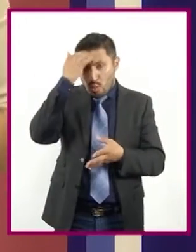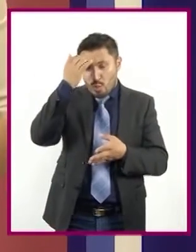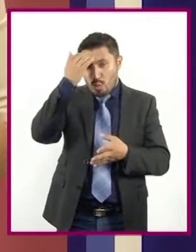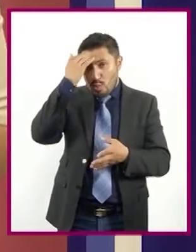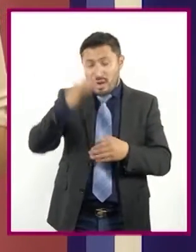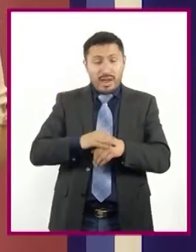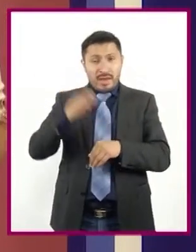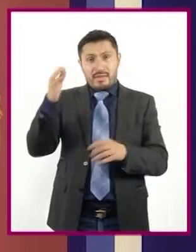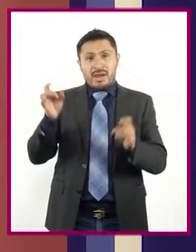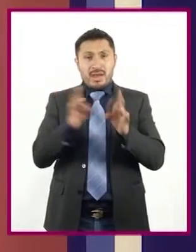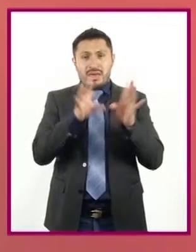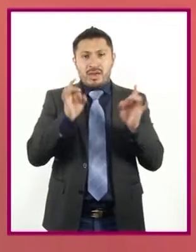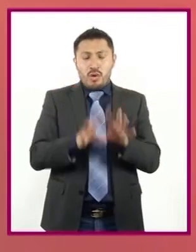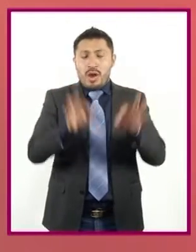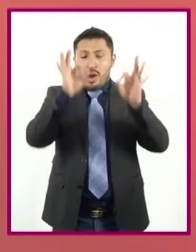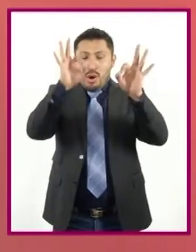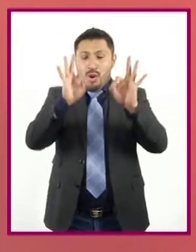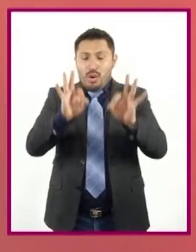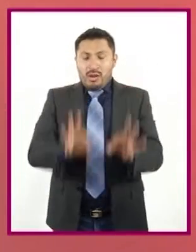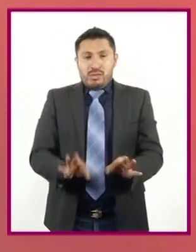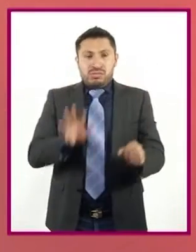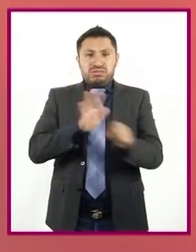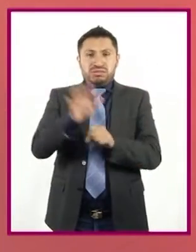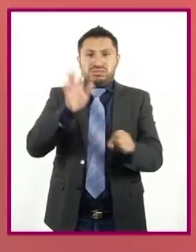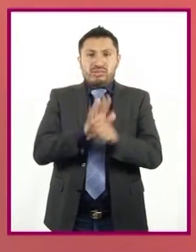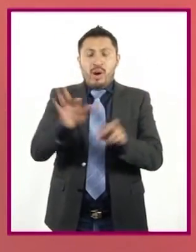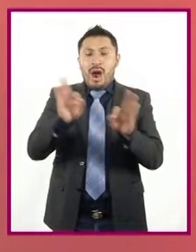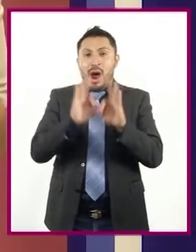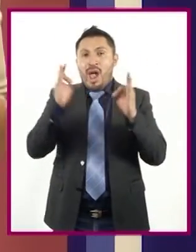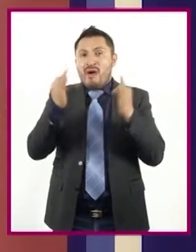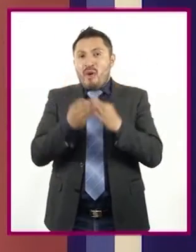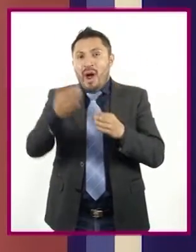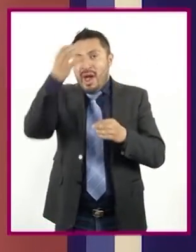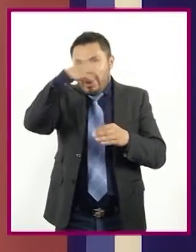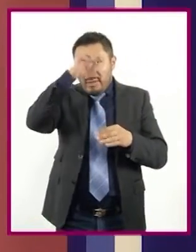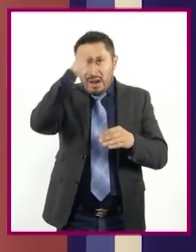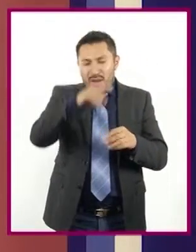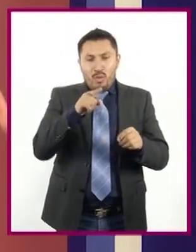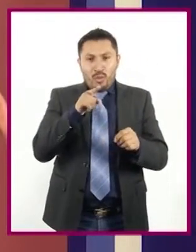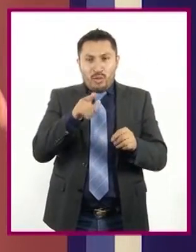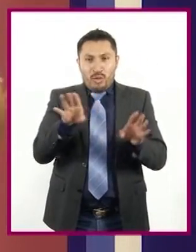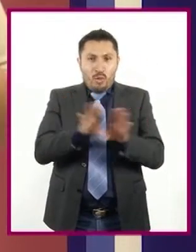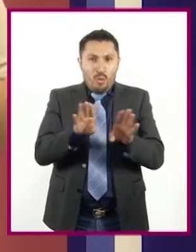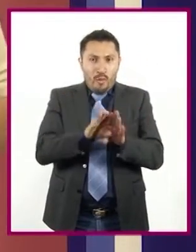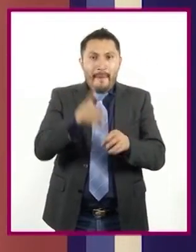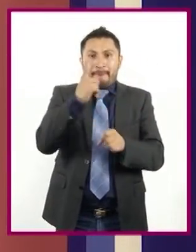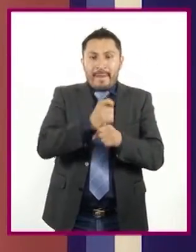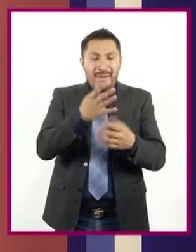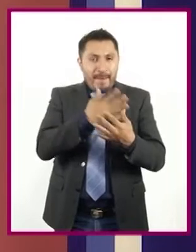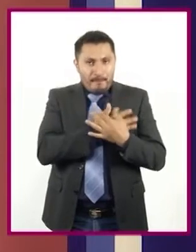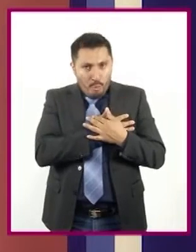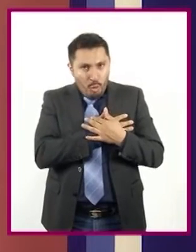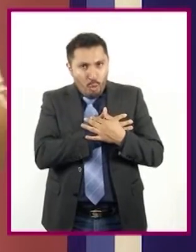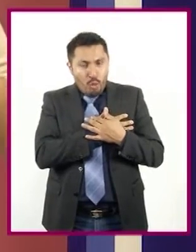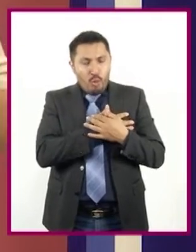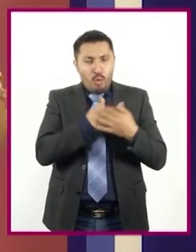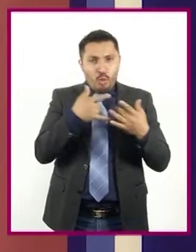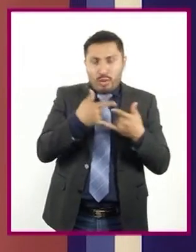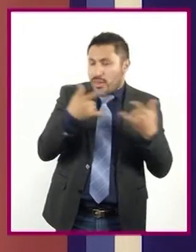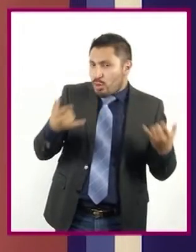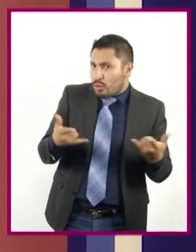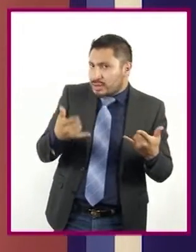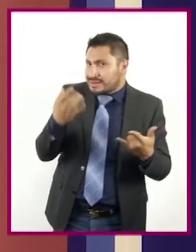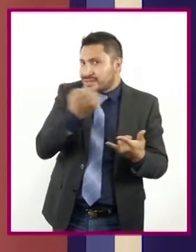de situaciones específicas. ¿Qué tipo de experiencias, profesora? Experiencias como el primer amor, las anécdotas